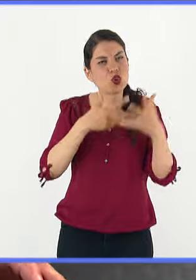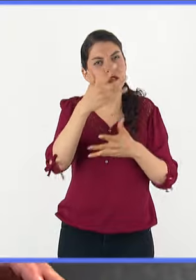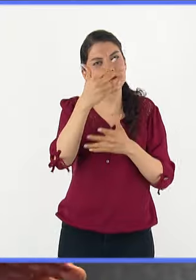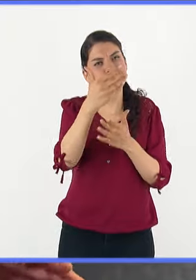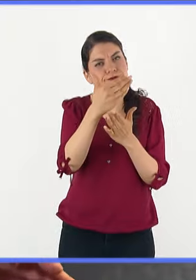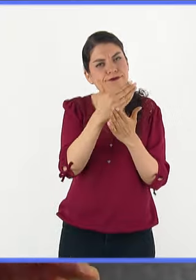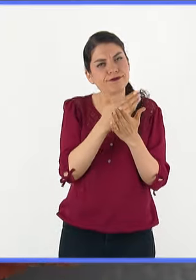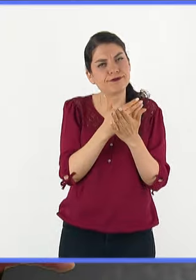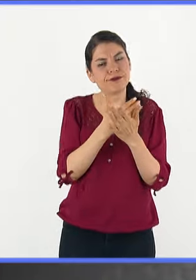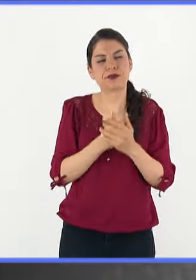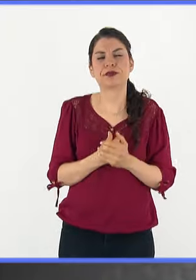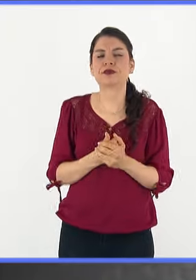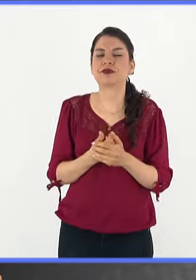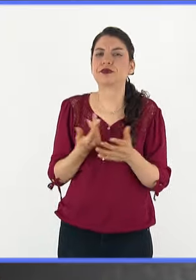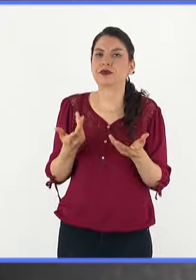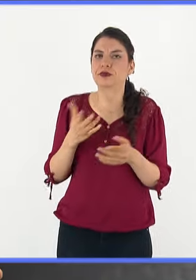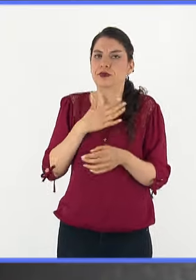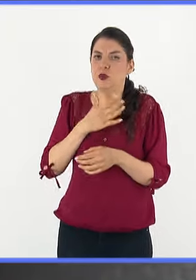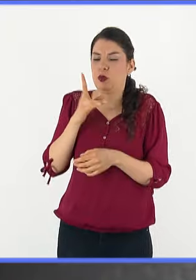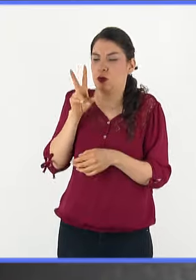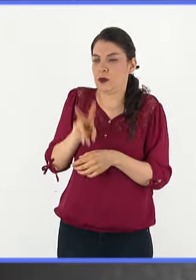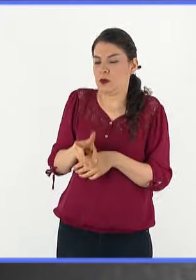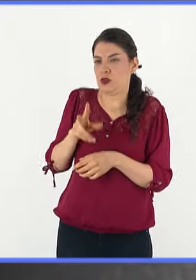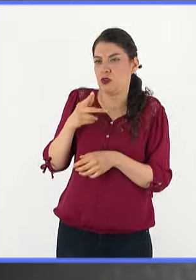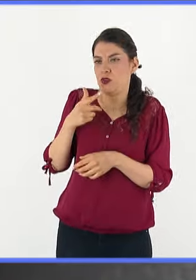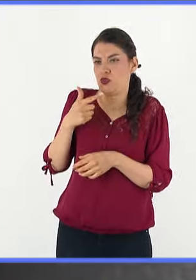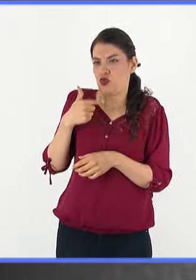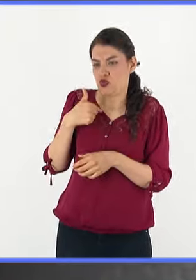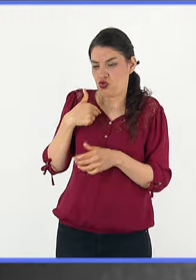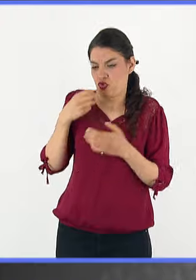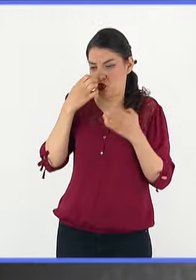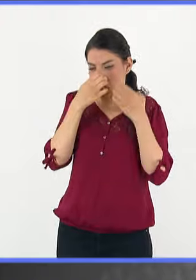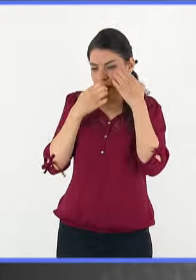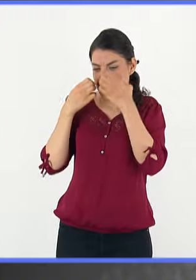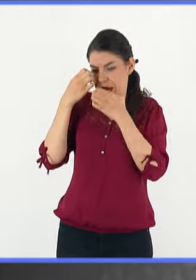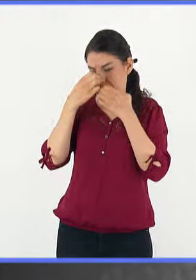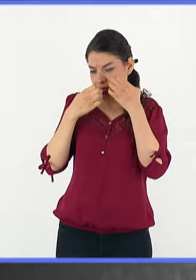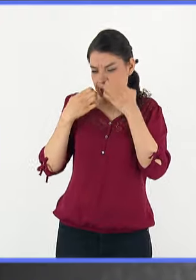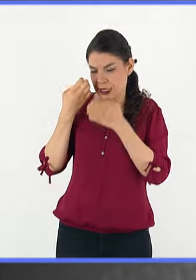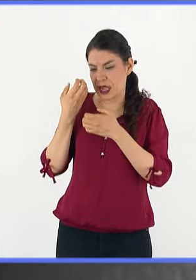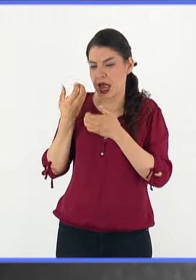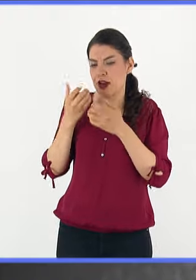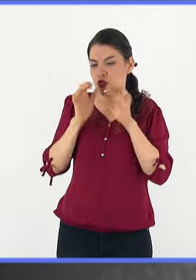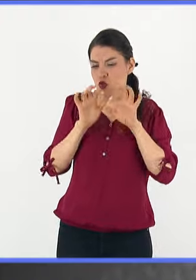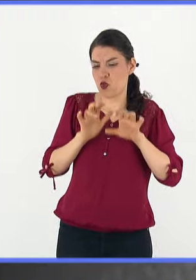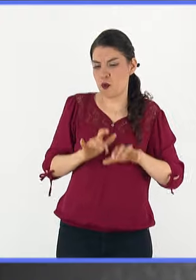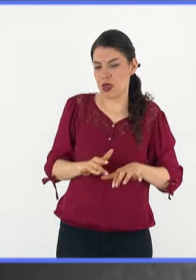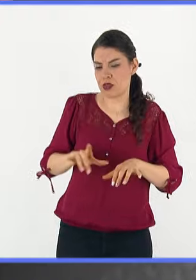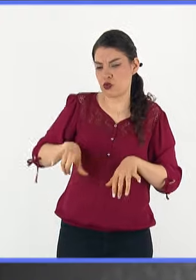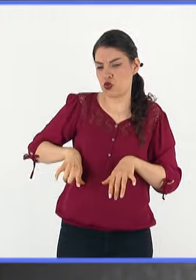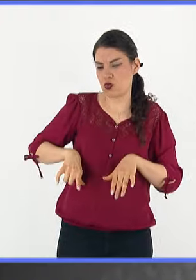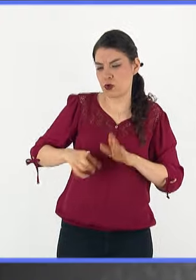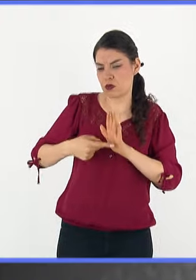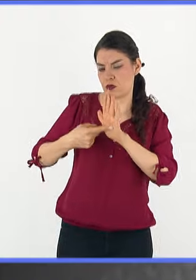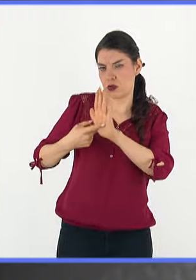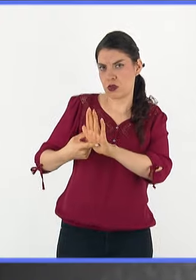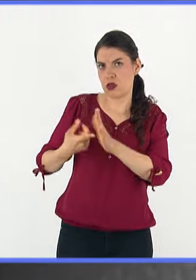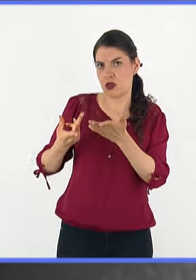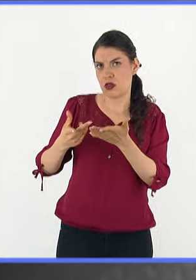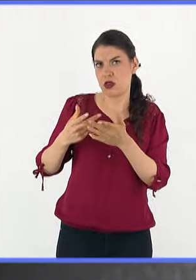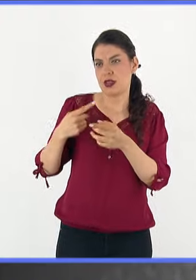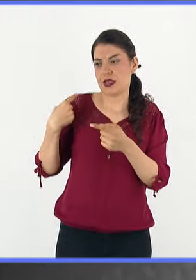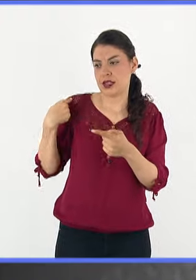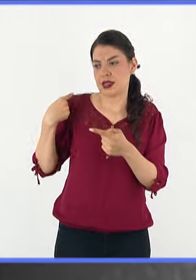posibilidades para mí he dividido mi análisis en los documentos que ha presentado el gobierno de la República en tres Qué hay de continuidad respecto al